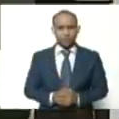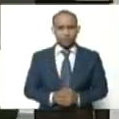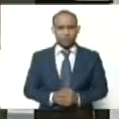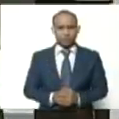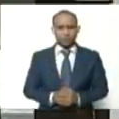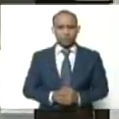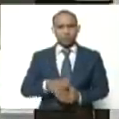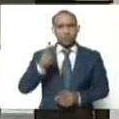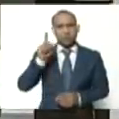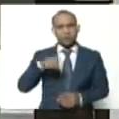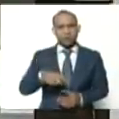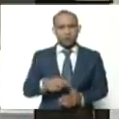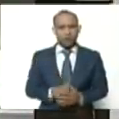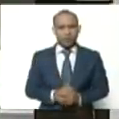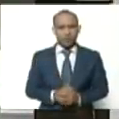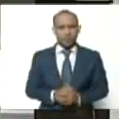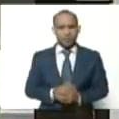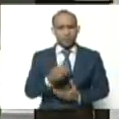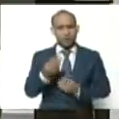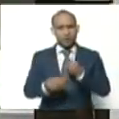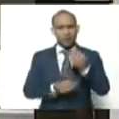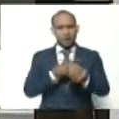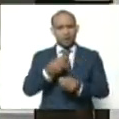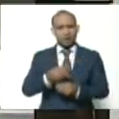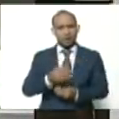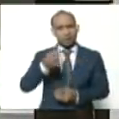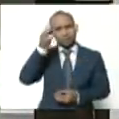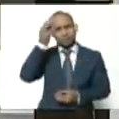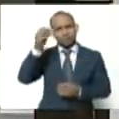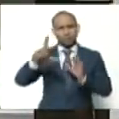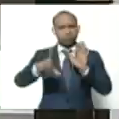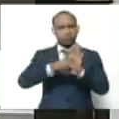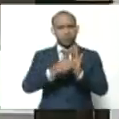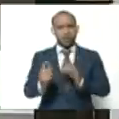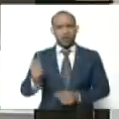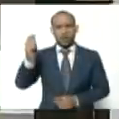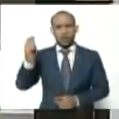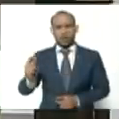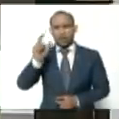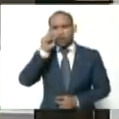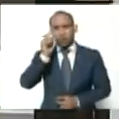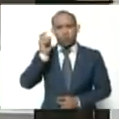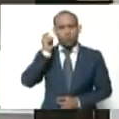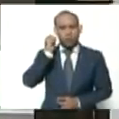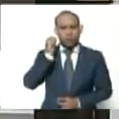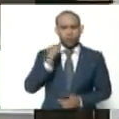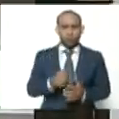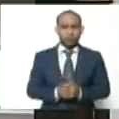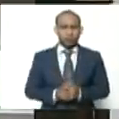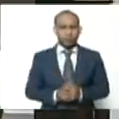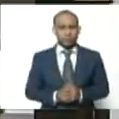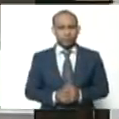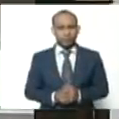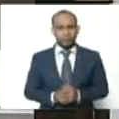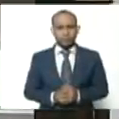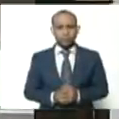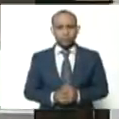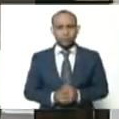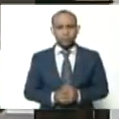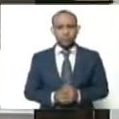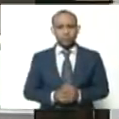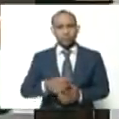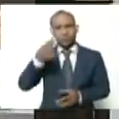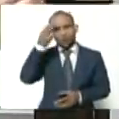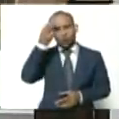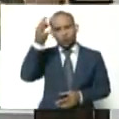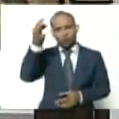y probablemente Consejo Legislativo, diputados y diputadas regionales y